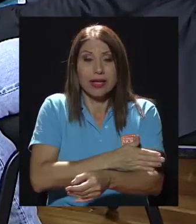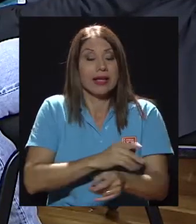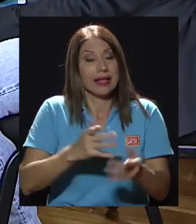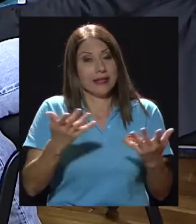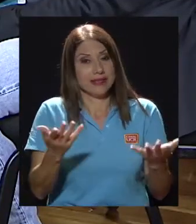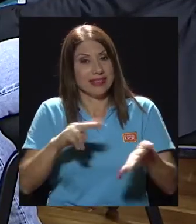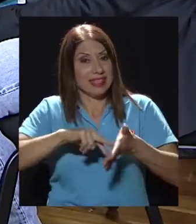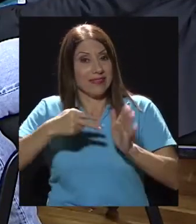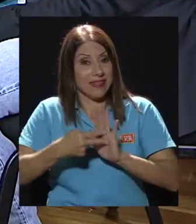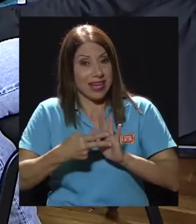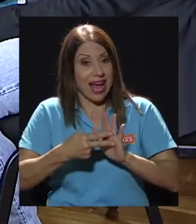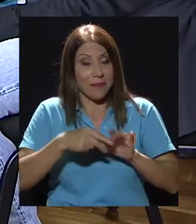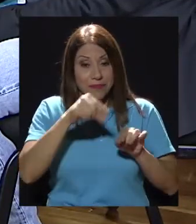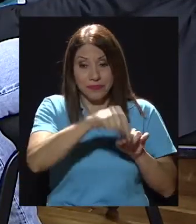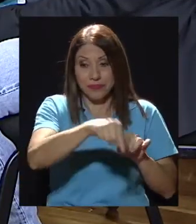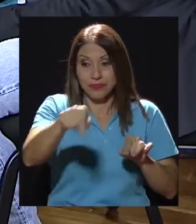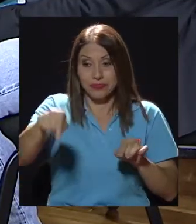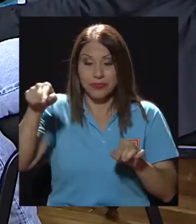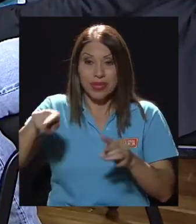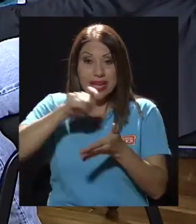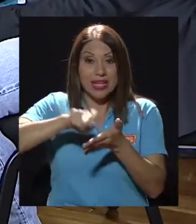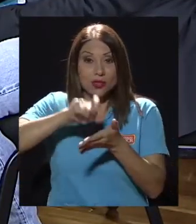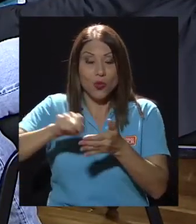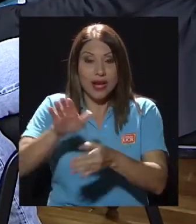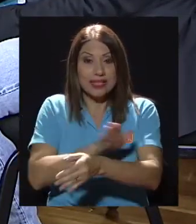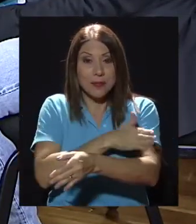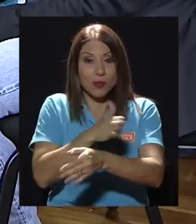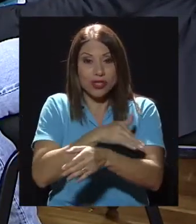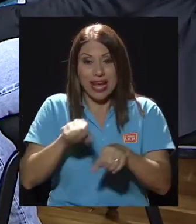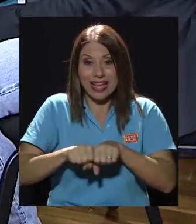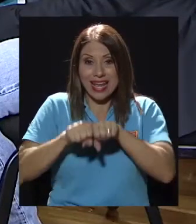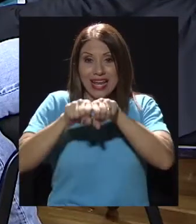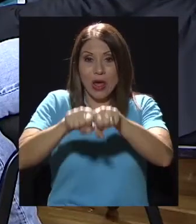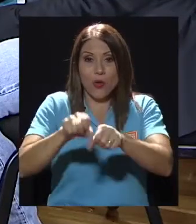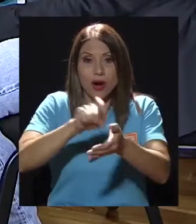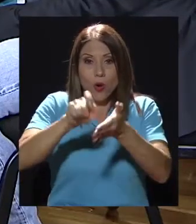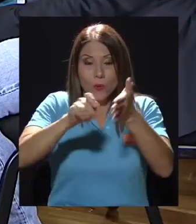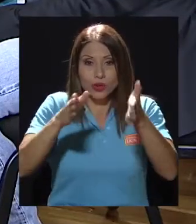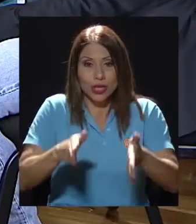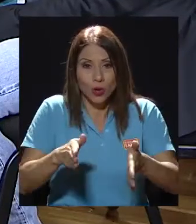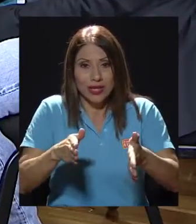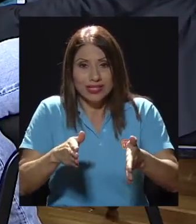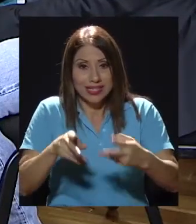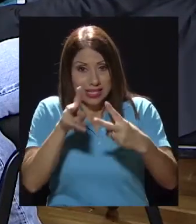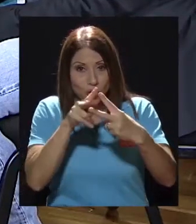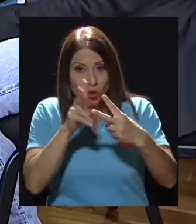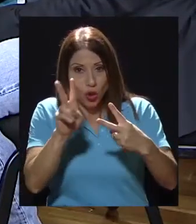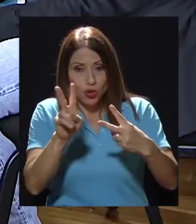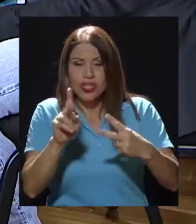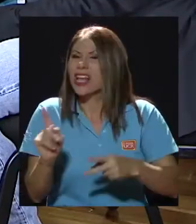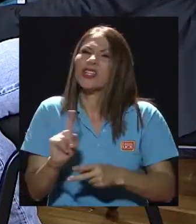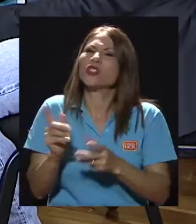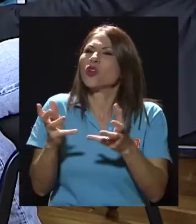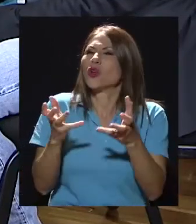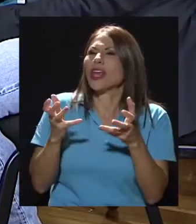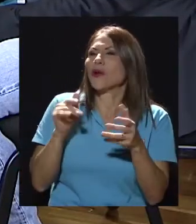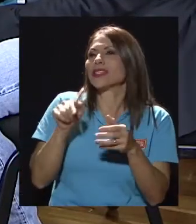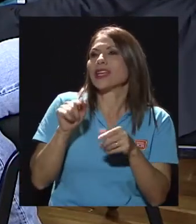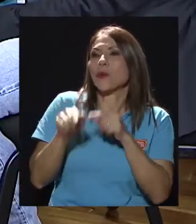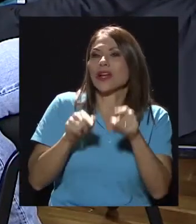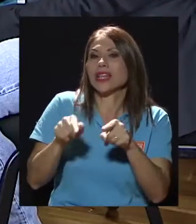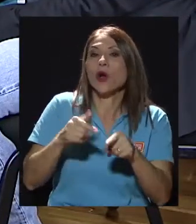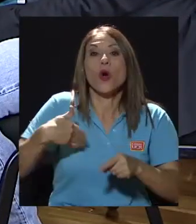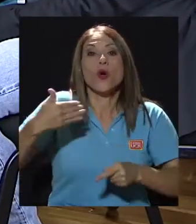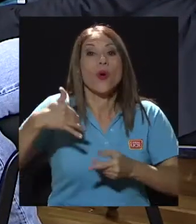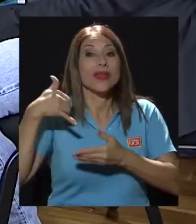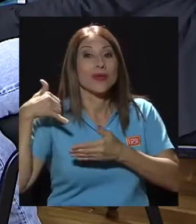música que gradúan compositores, que son 2. Yo no lo quiero ver tan político, yo quisiera ser un poco más crítico en ese sentido, porque cuando se gana un Grammy todo el mundo quiere la